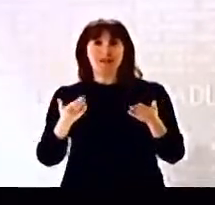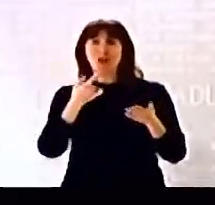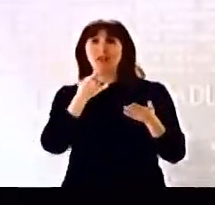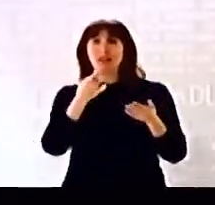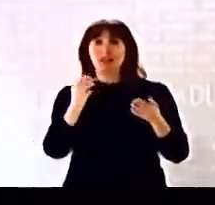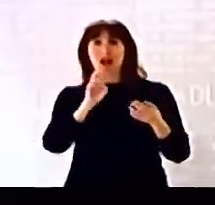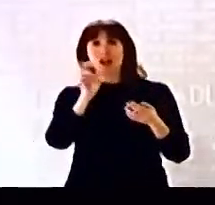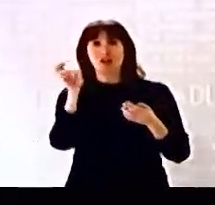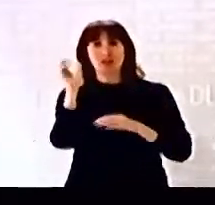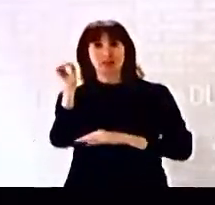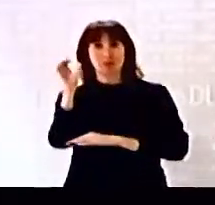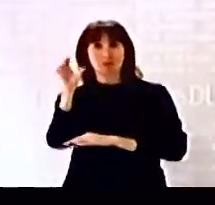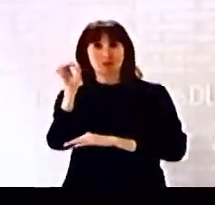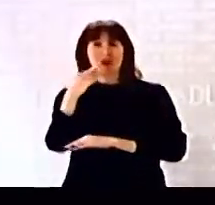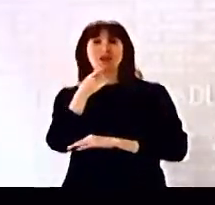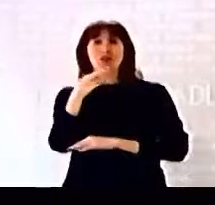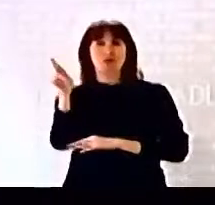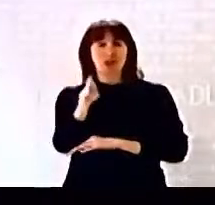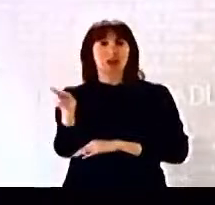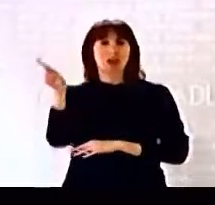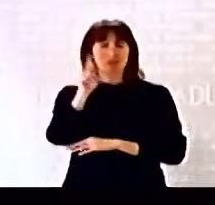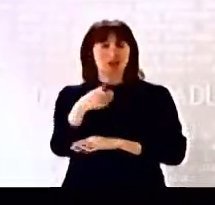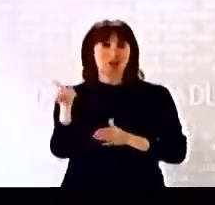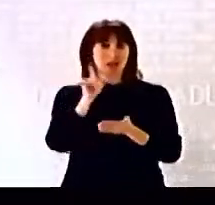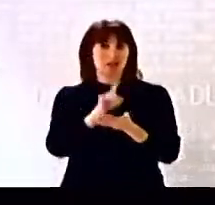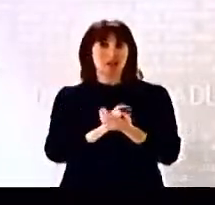otra comparecencia de prensa y lo vuelvo a decir ahora mismo.